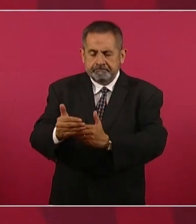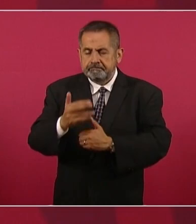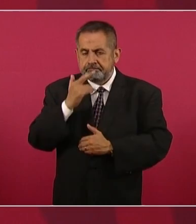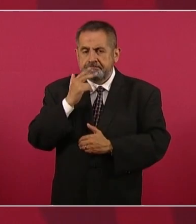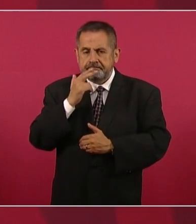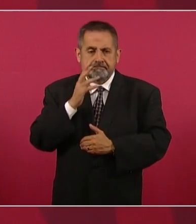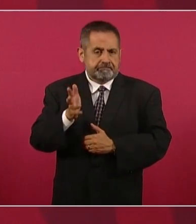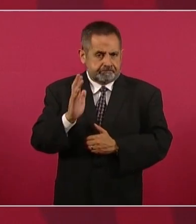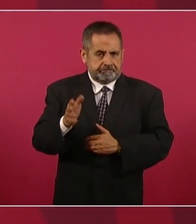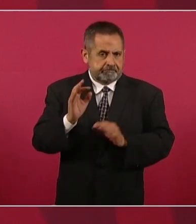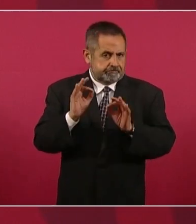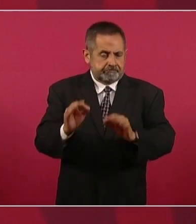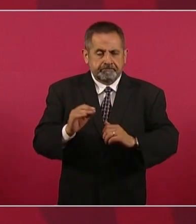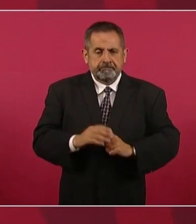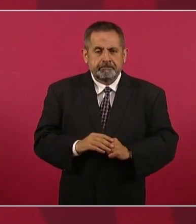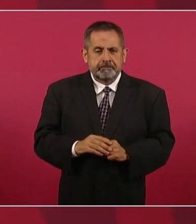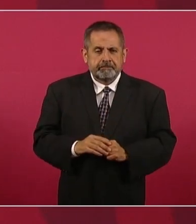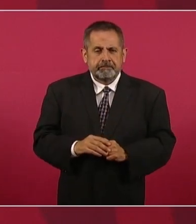ya